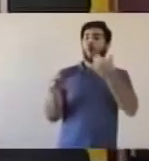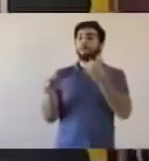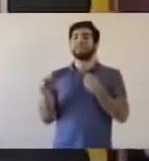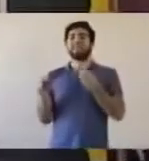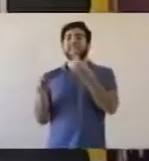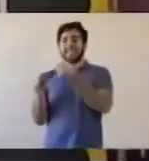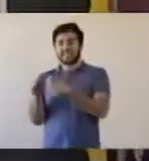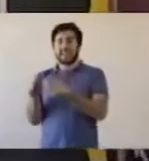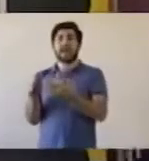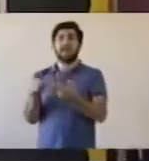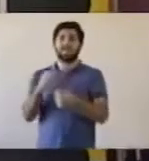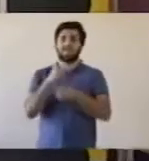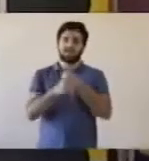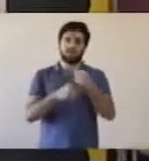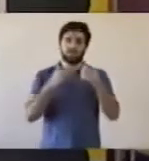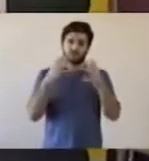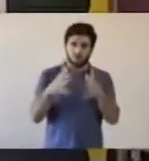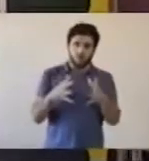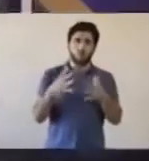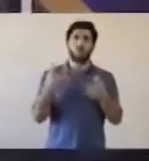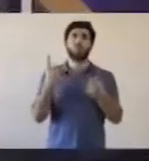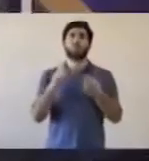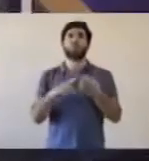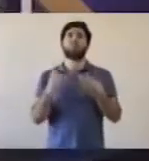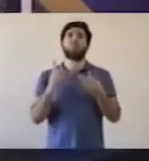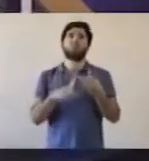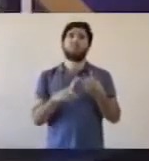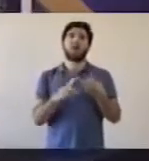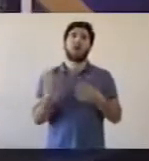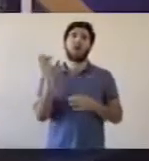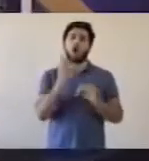dices si sabes qué es.